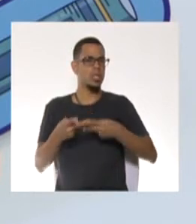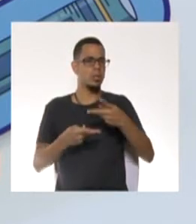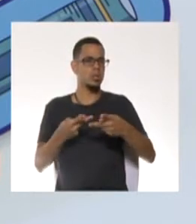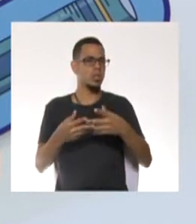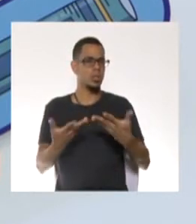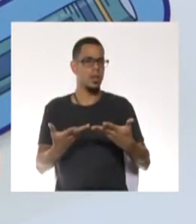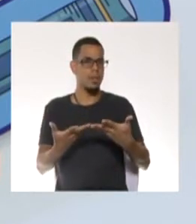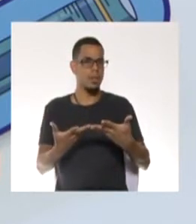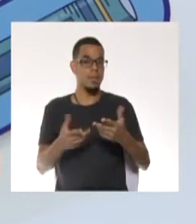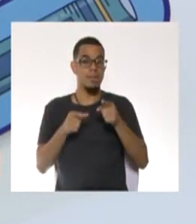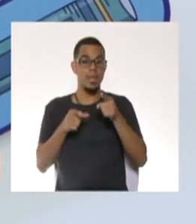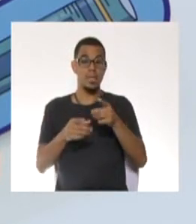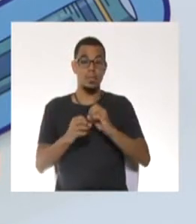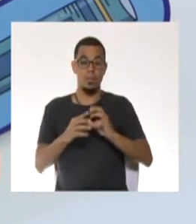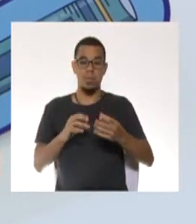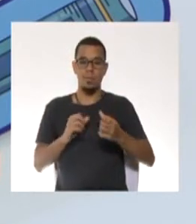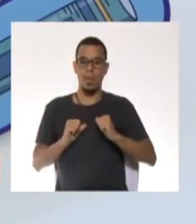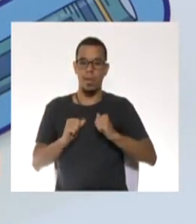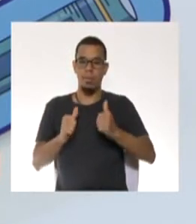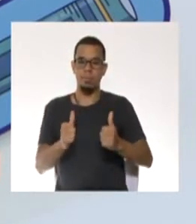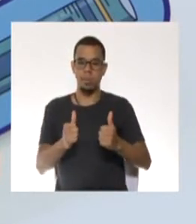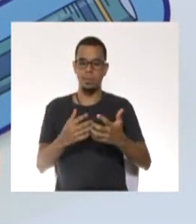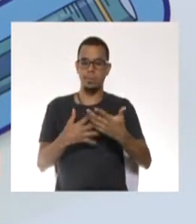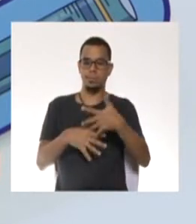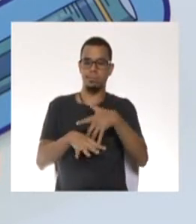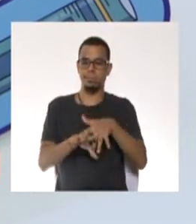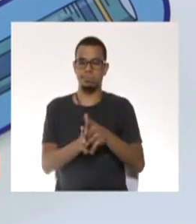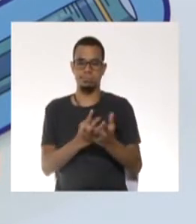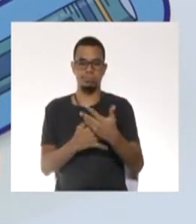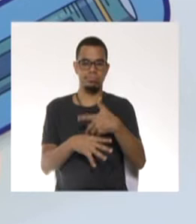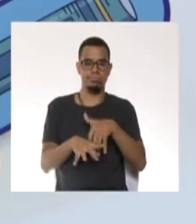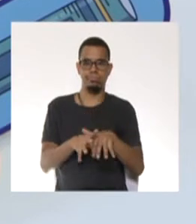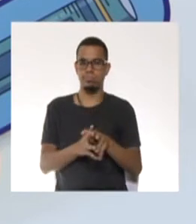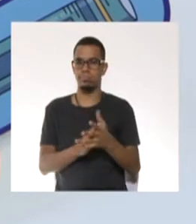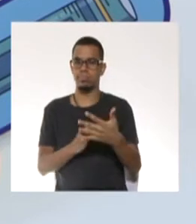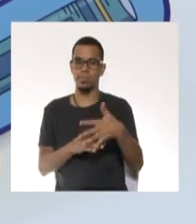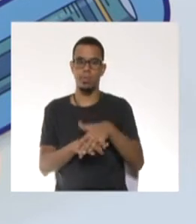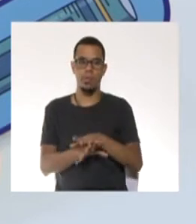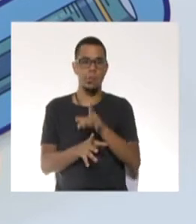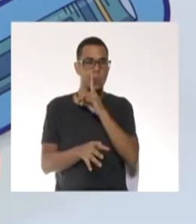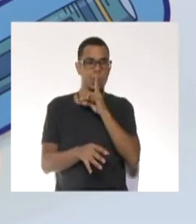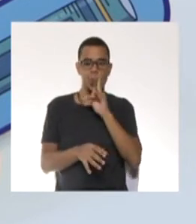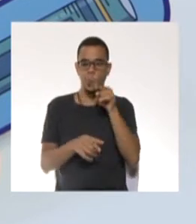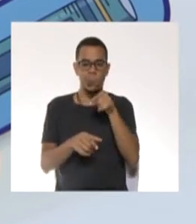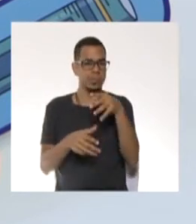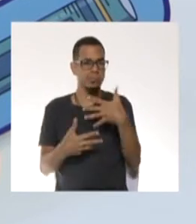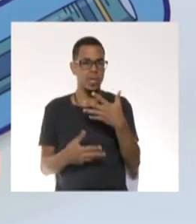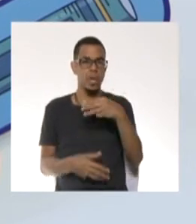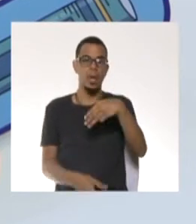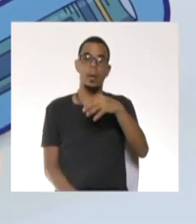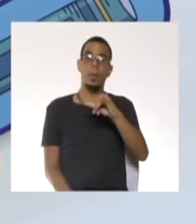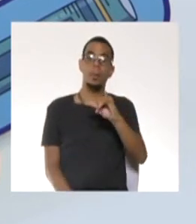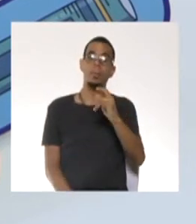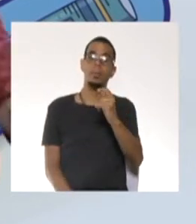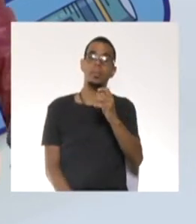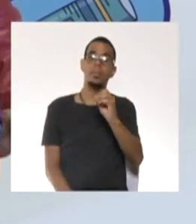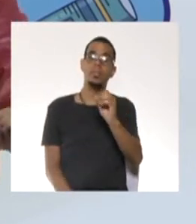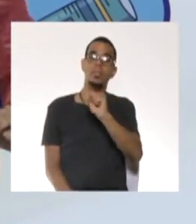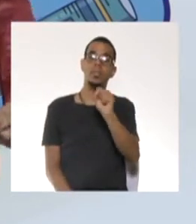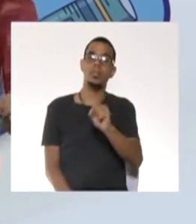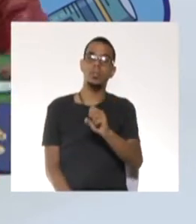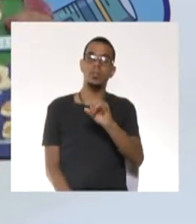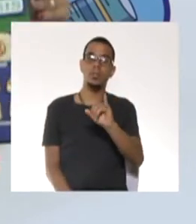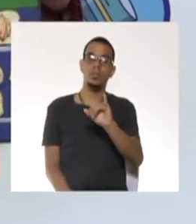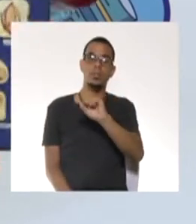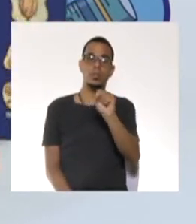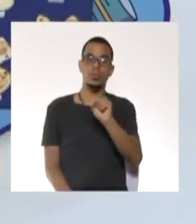cuando las células comienzan a reproducirse. ¿Cómo se llama ese proceso? Ese proceso se llama mitosis. Es el proceso en el que, aquí